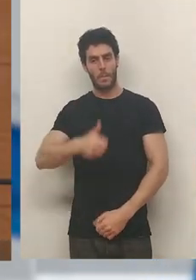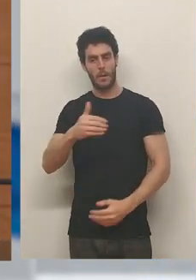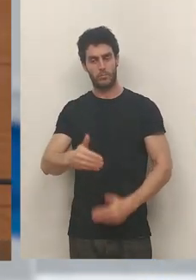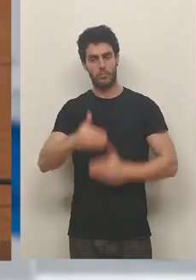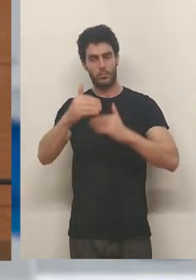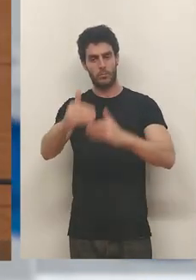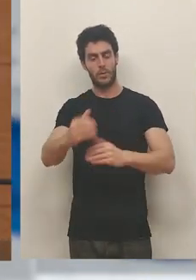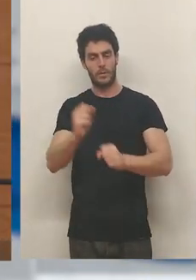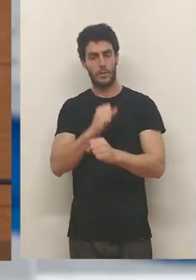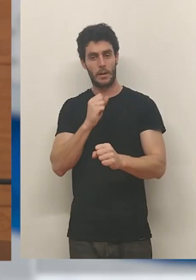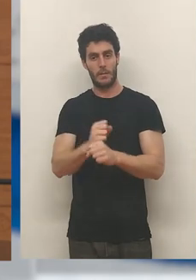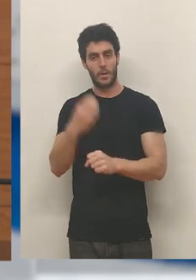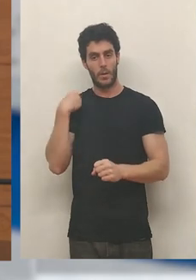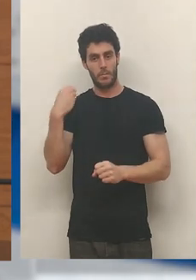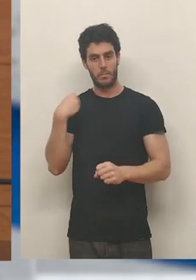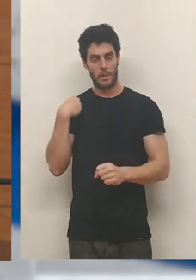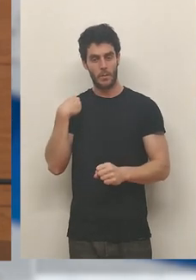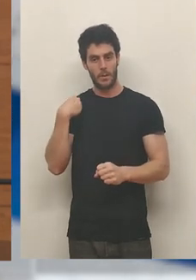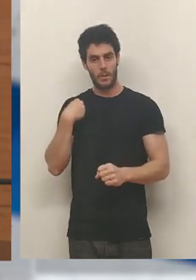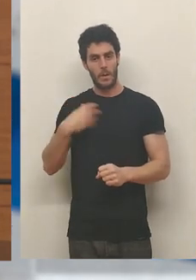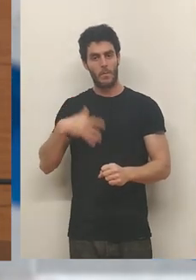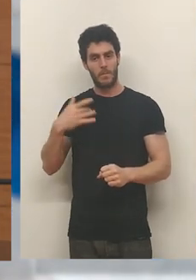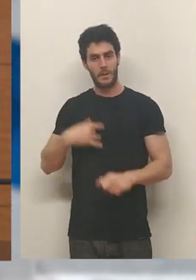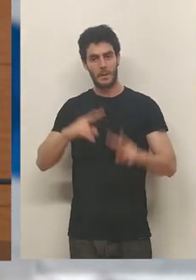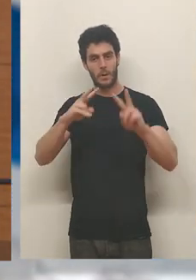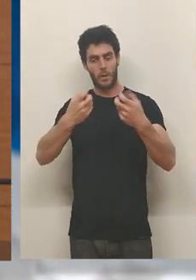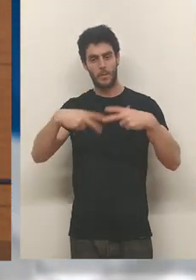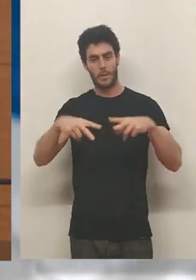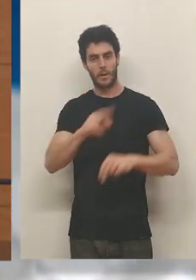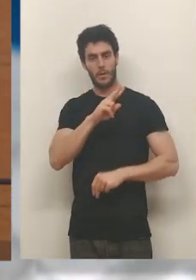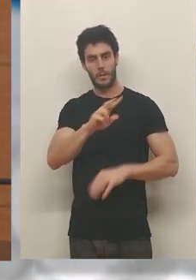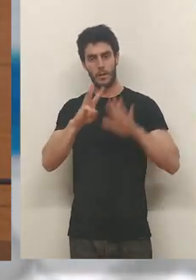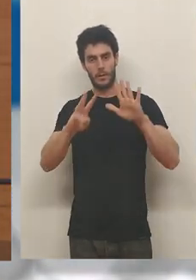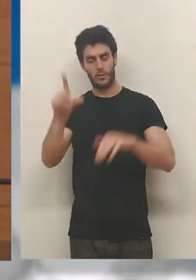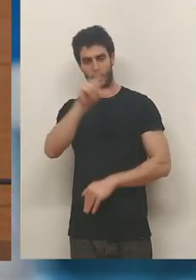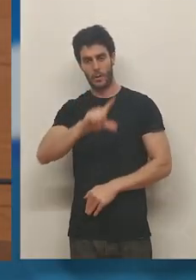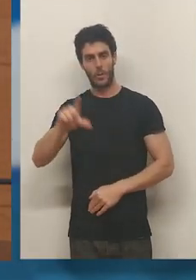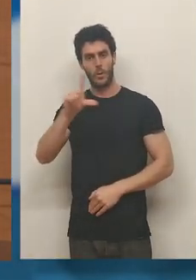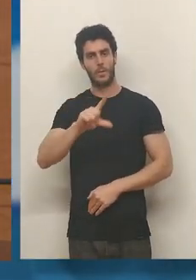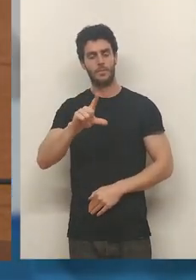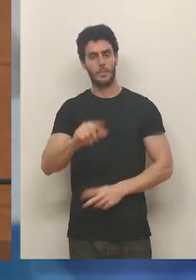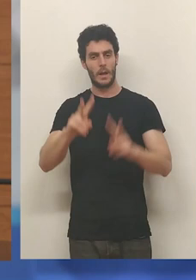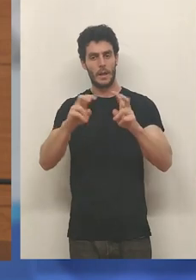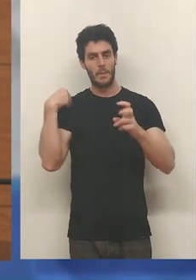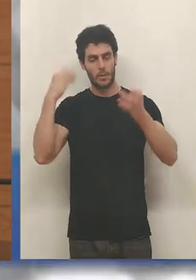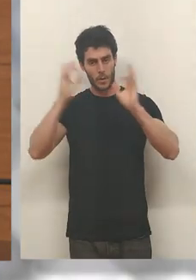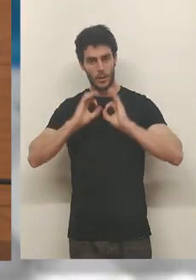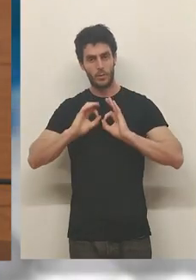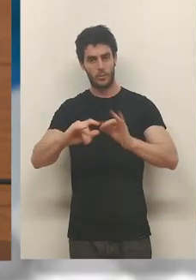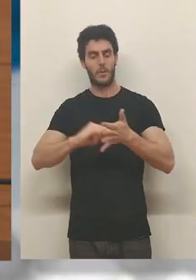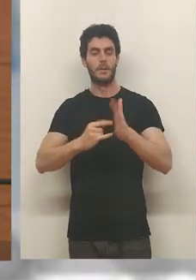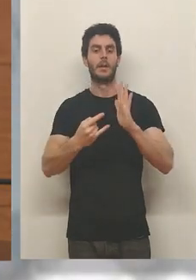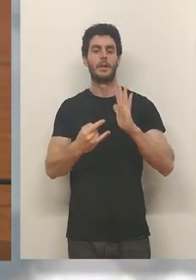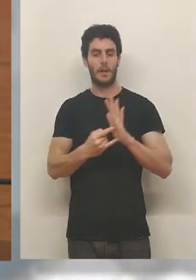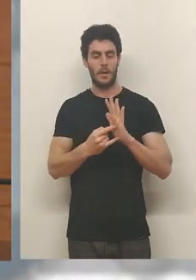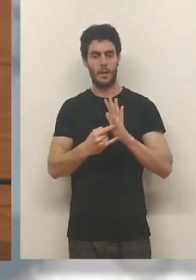Ampliar un mes el plazo de ejecución de dichos trabajos siendo la nueva fecha de finalización el 28 de julio. Esta es una